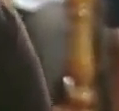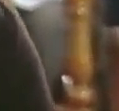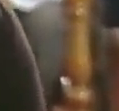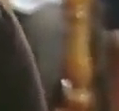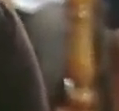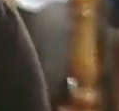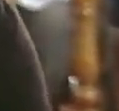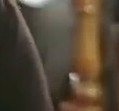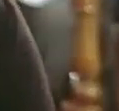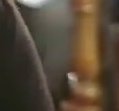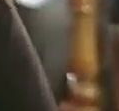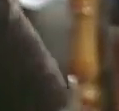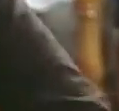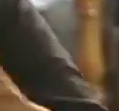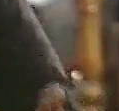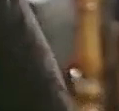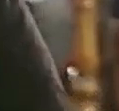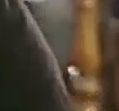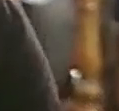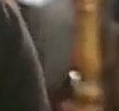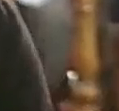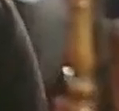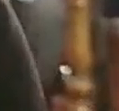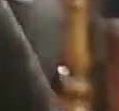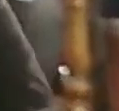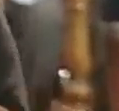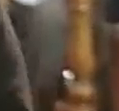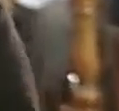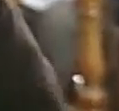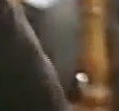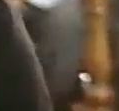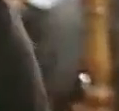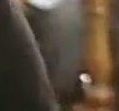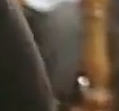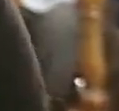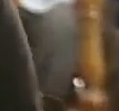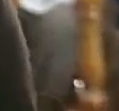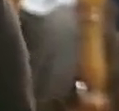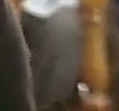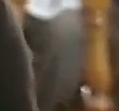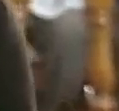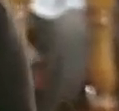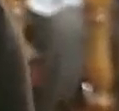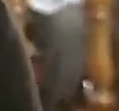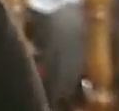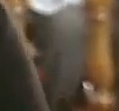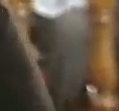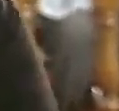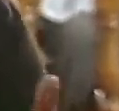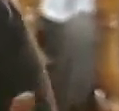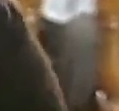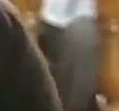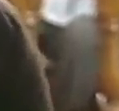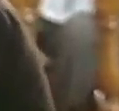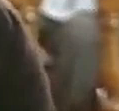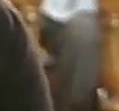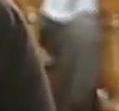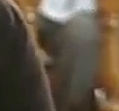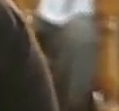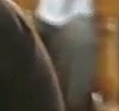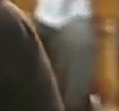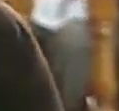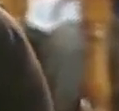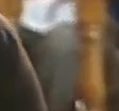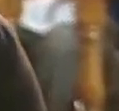e históricos que pueden desarrollar un poco más y hacer que las demás personas de diferentes